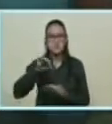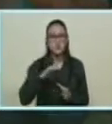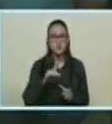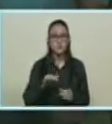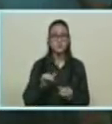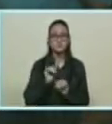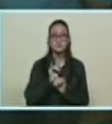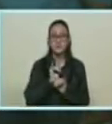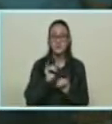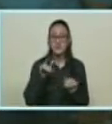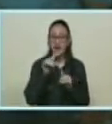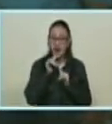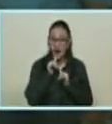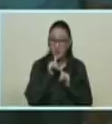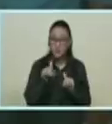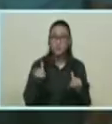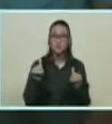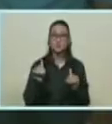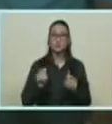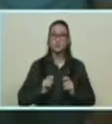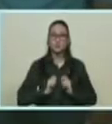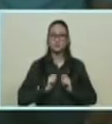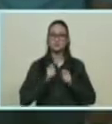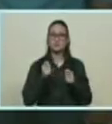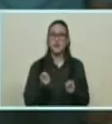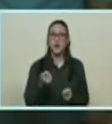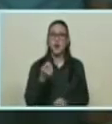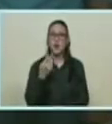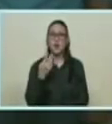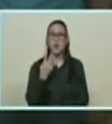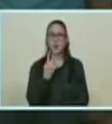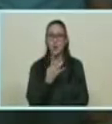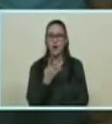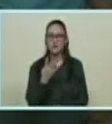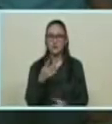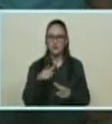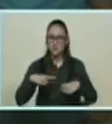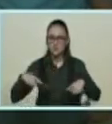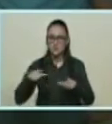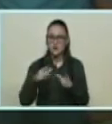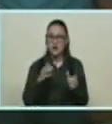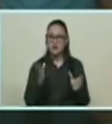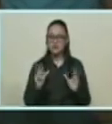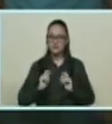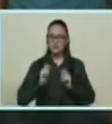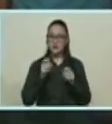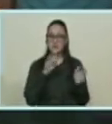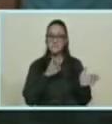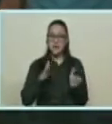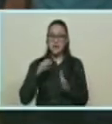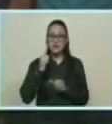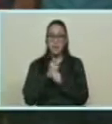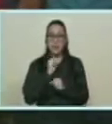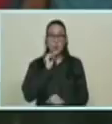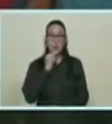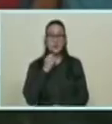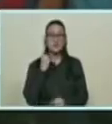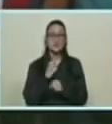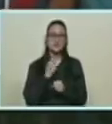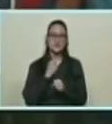usted hiciera el anuncio de entregarle estas cuatro UPSA al Plan Chamba Juvenil, hemos venido haciendo un